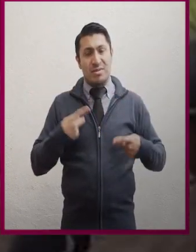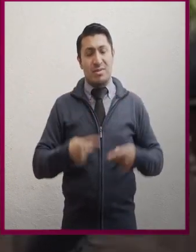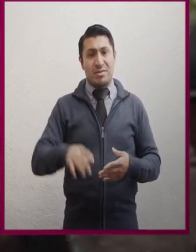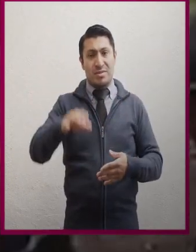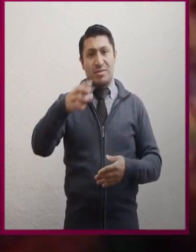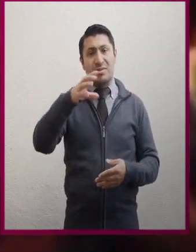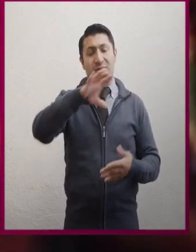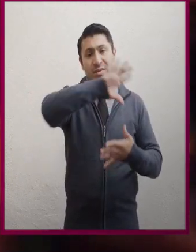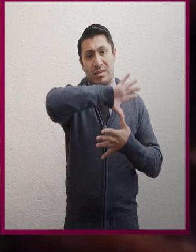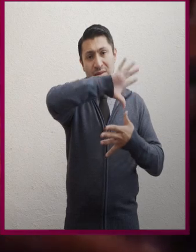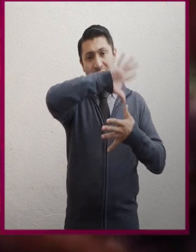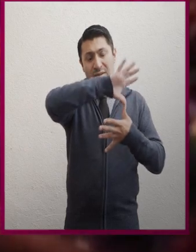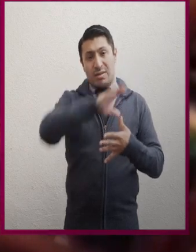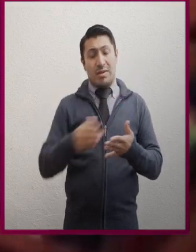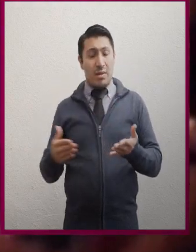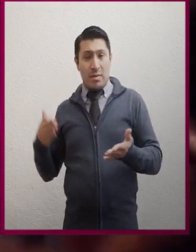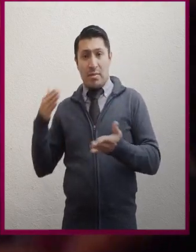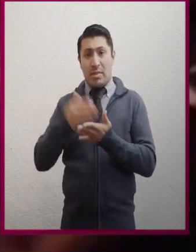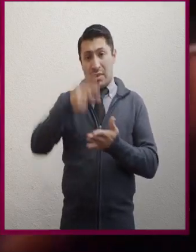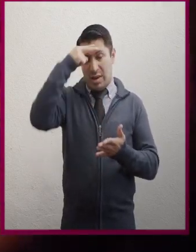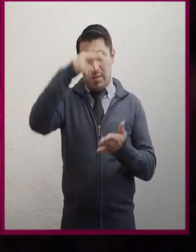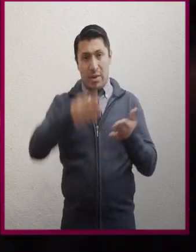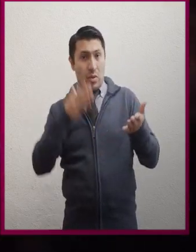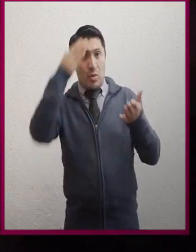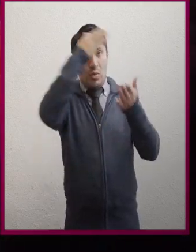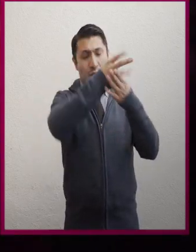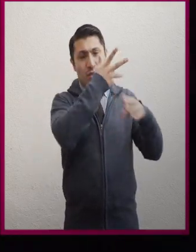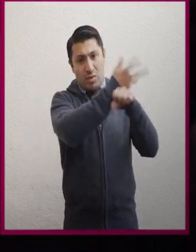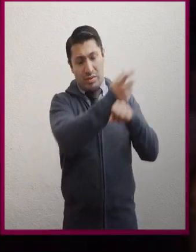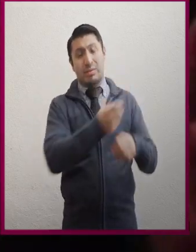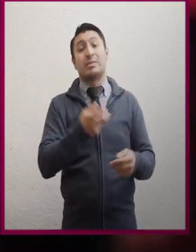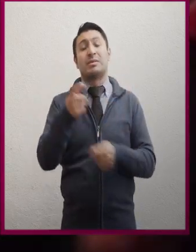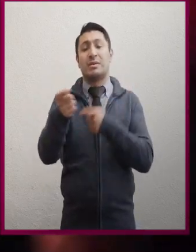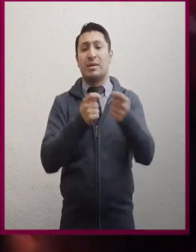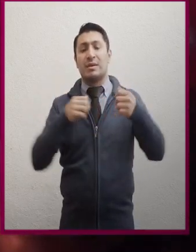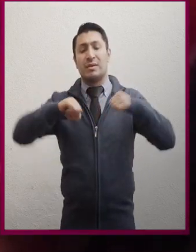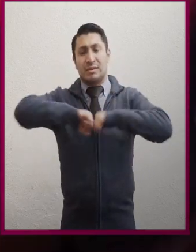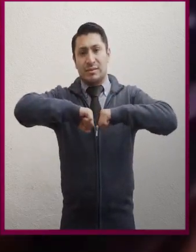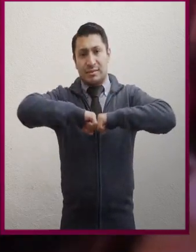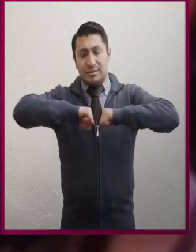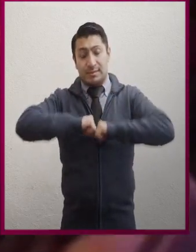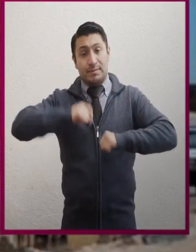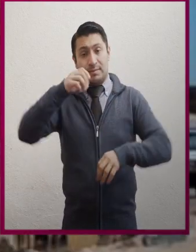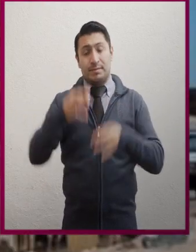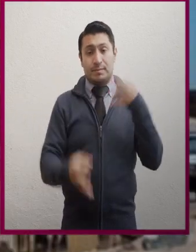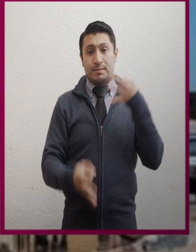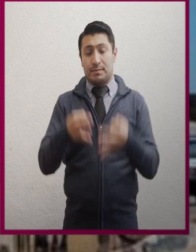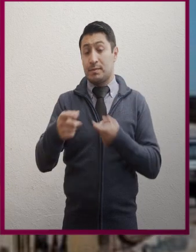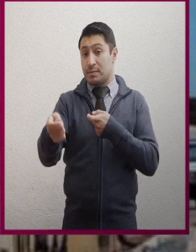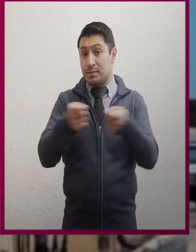los centroamericanos que cruzan por territorio mexicano. El control de las fronteras